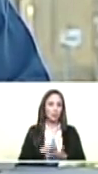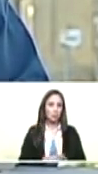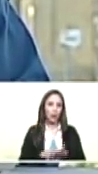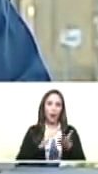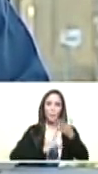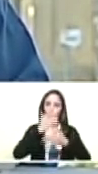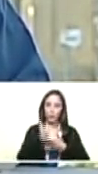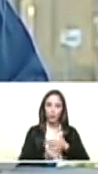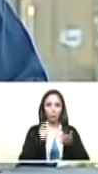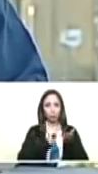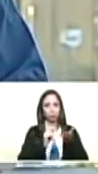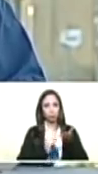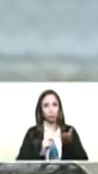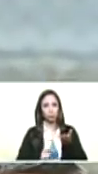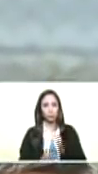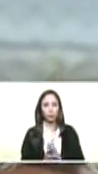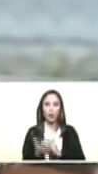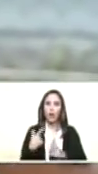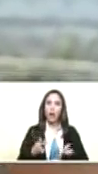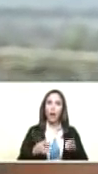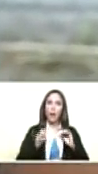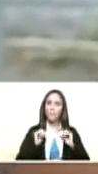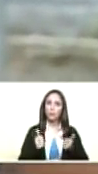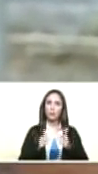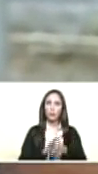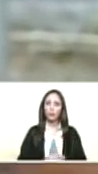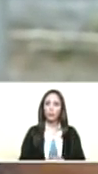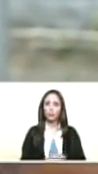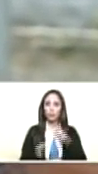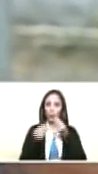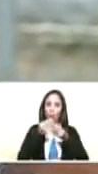León Heredia, Julio León Heredia, Julio César.